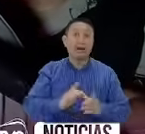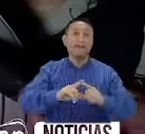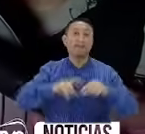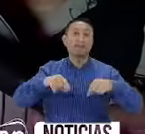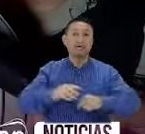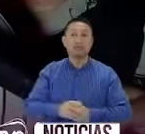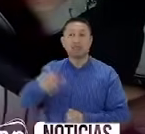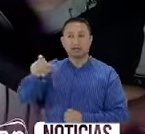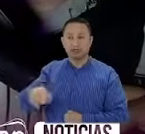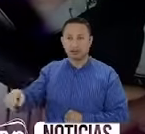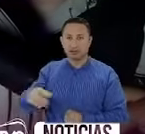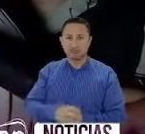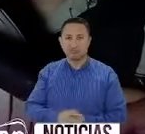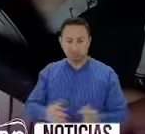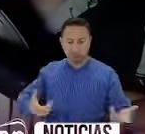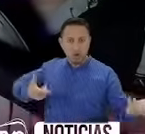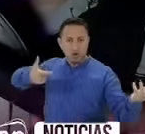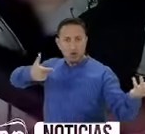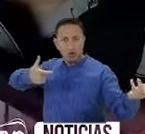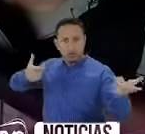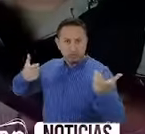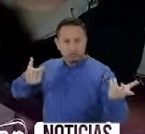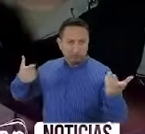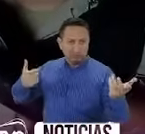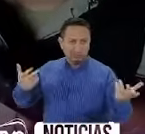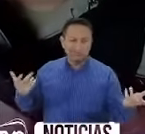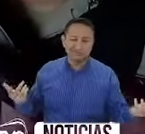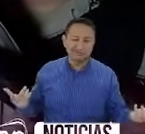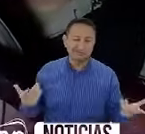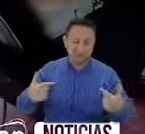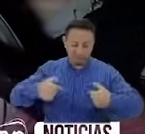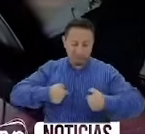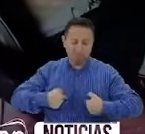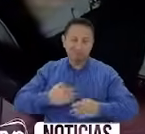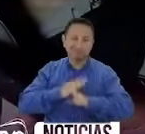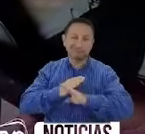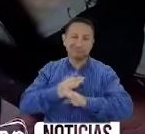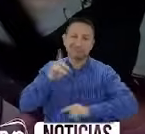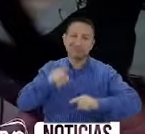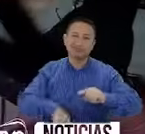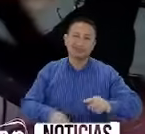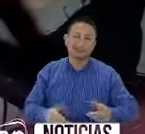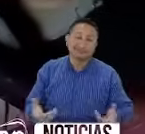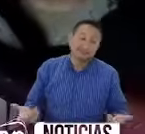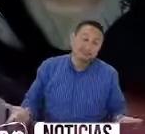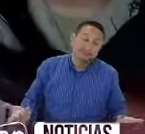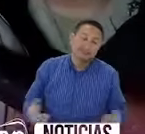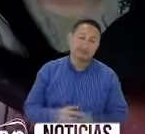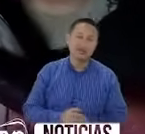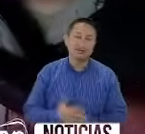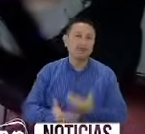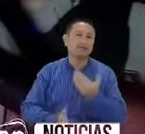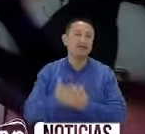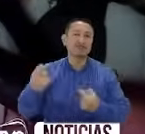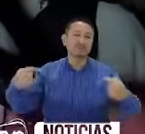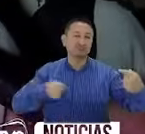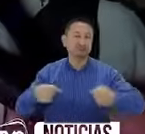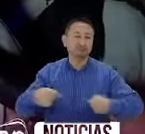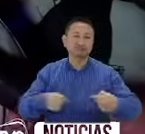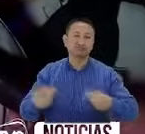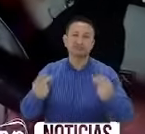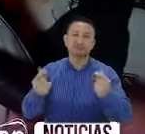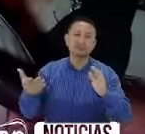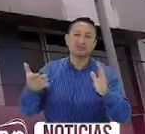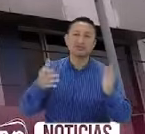acuerdo al calibre, de acuerdo a los indicios que se ha levantado, son calibres de fusil, son armas de alto poder.